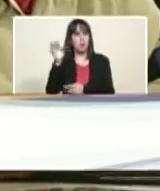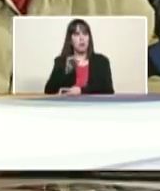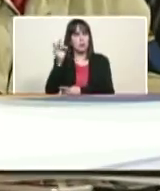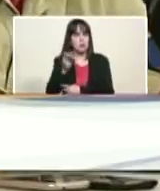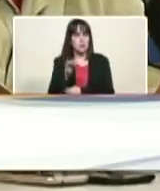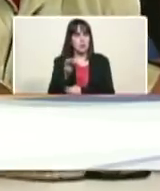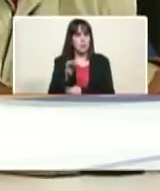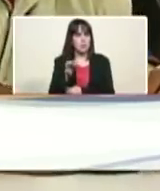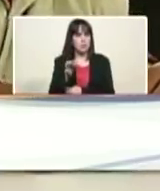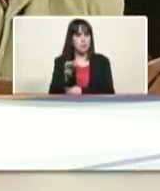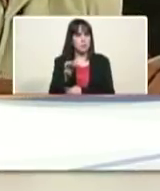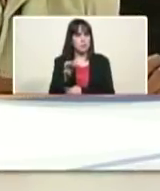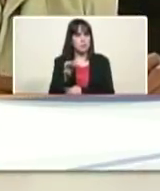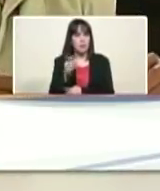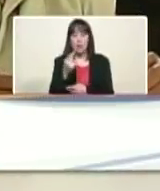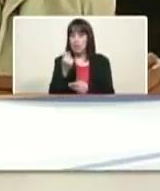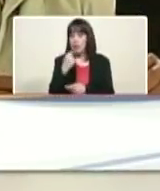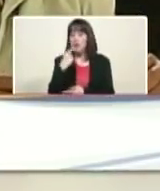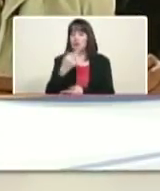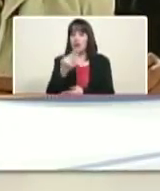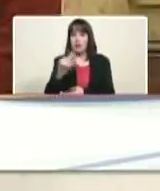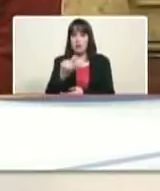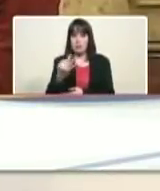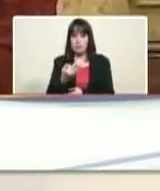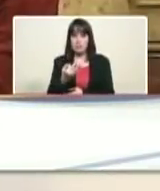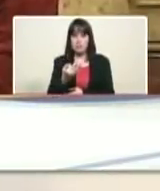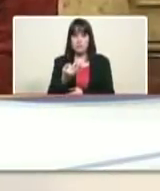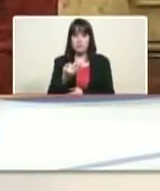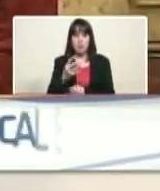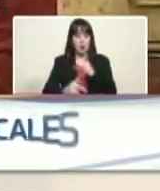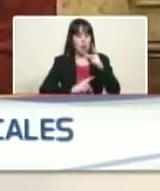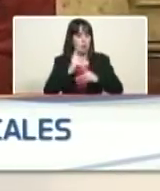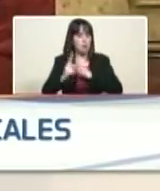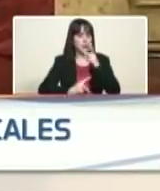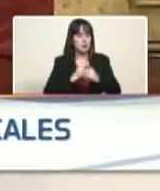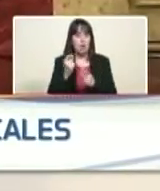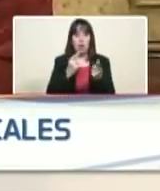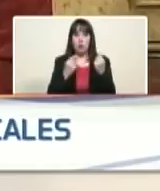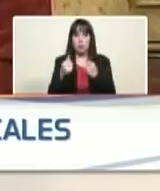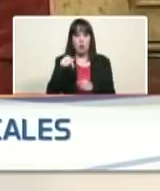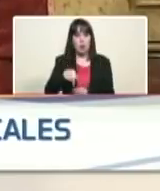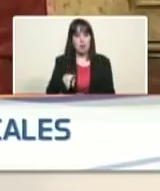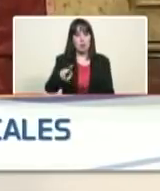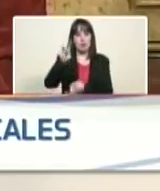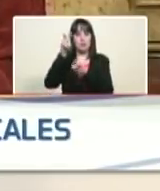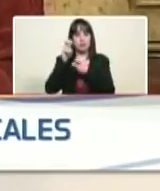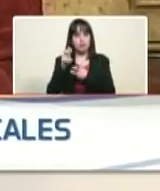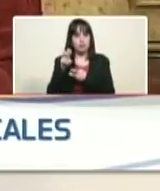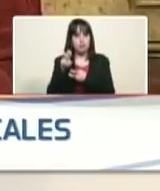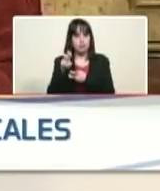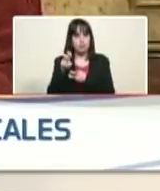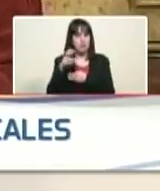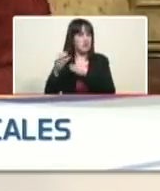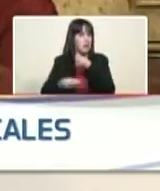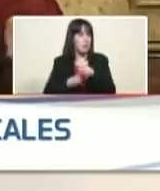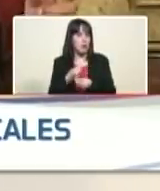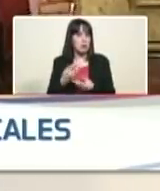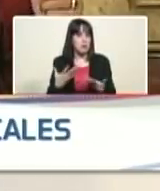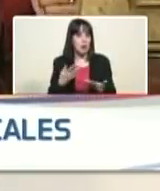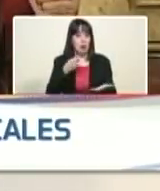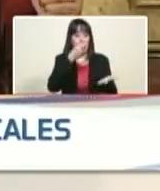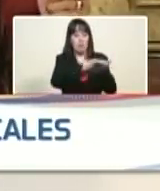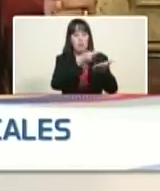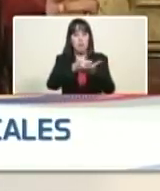Y todo ese dinero es dinero real, producido en la economía, que va a ser recaudado para